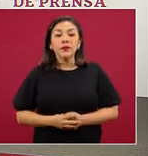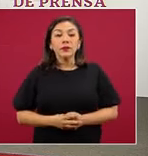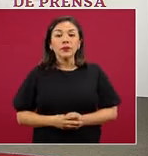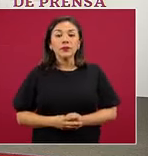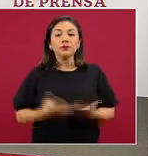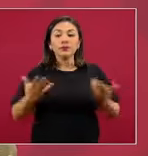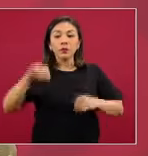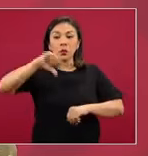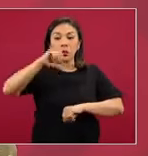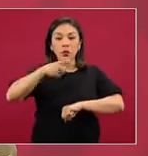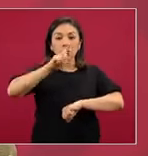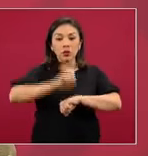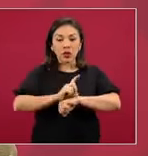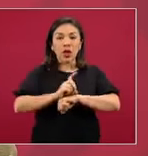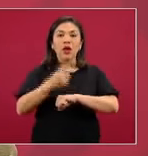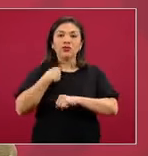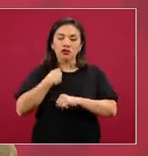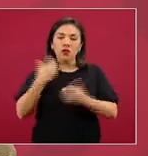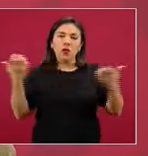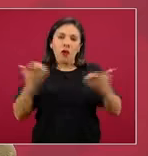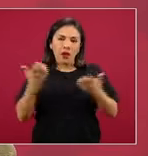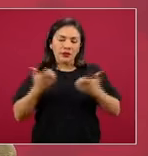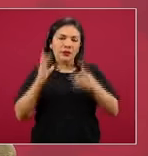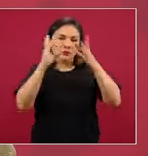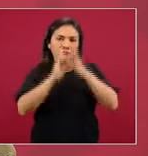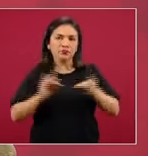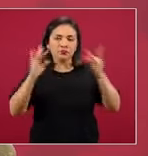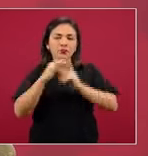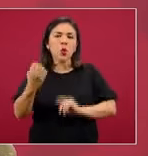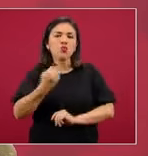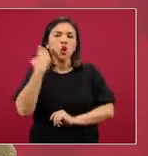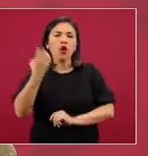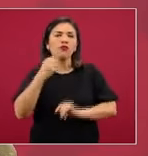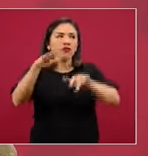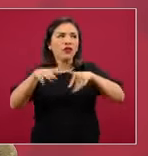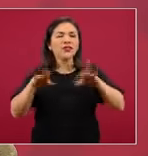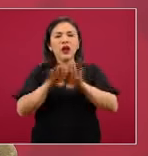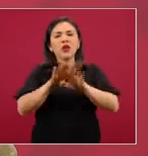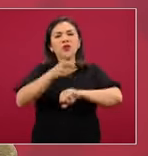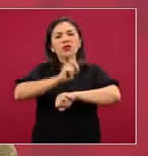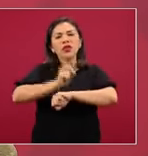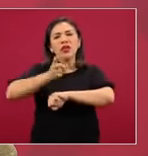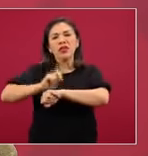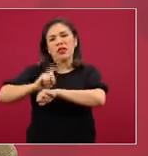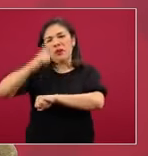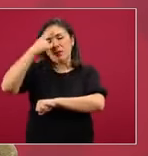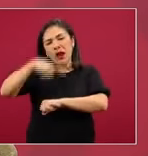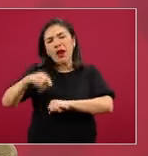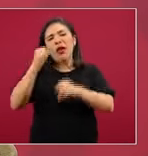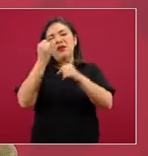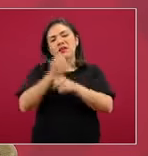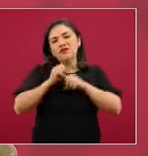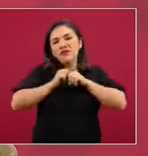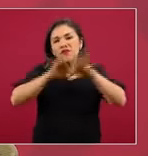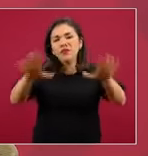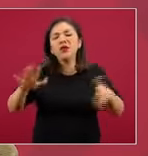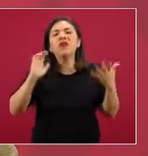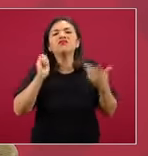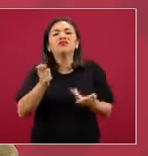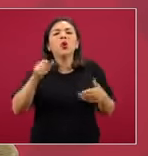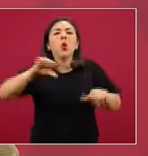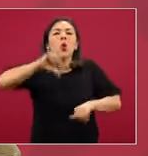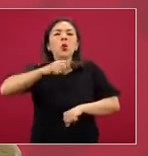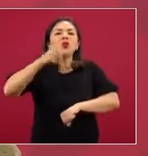y el día de hoy vengo a presentar la conferencia vespertina diaria para informar del estatus